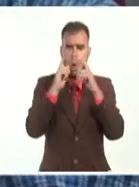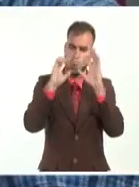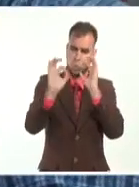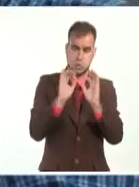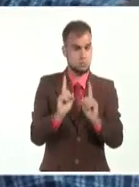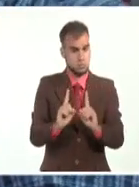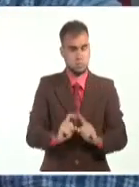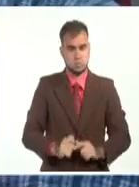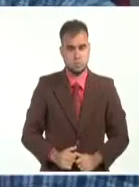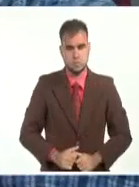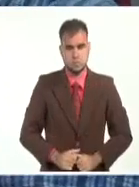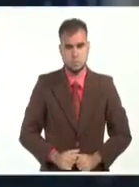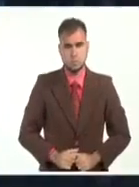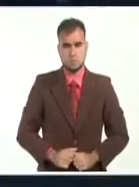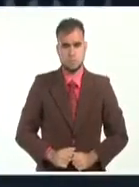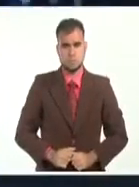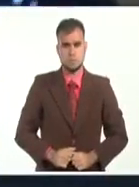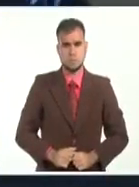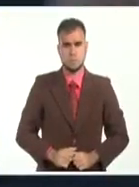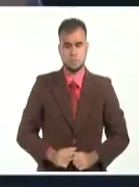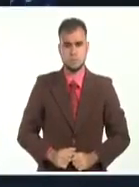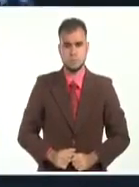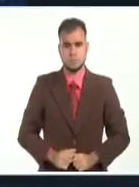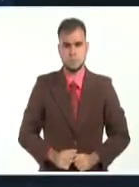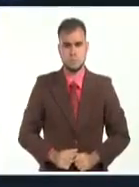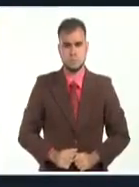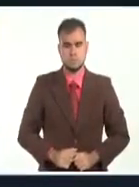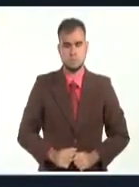En Mayabeque, Liane Soto, Sistema Informativo de la Televisión Cubana.